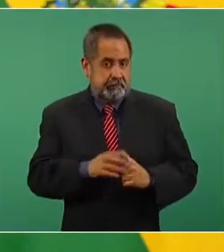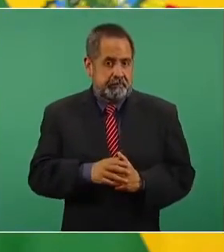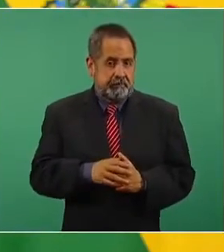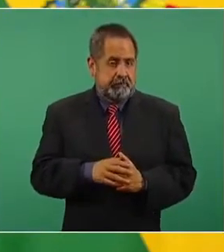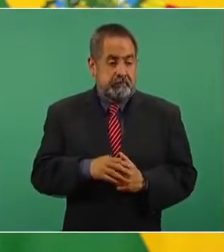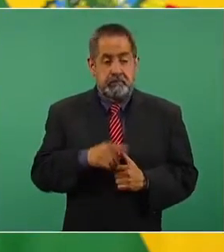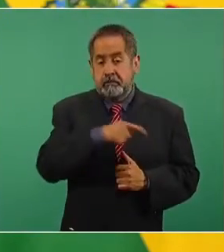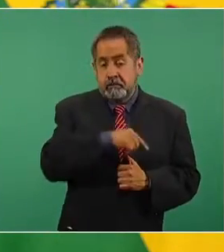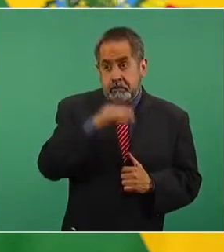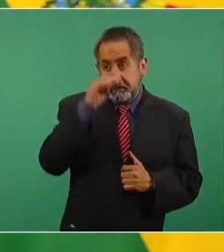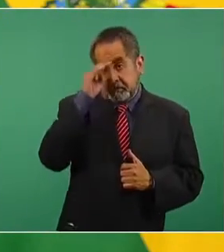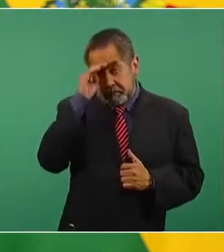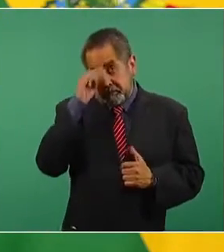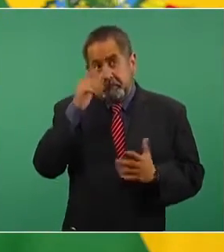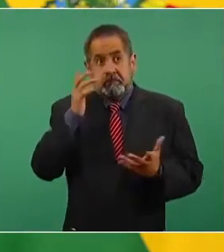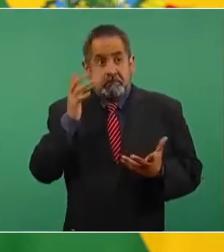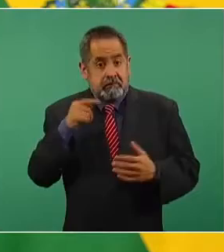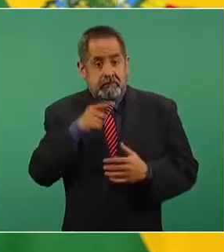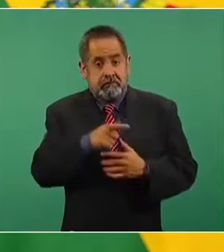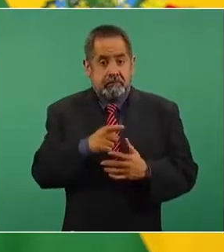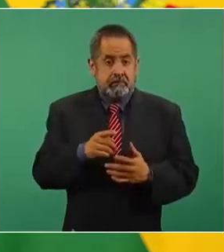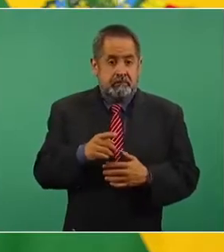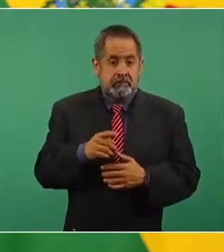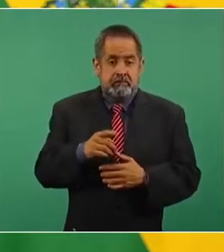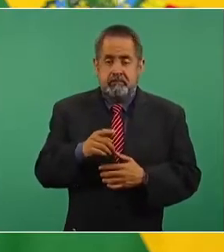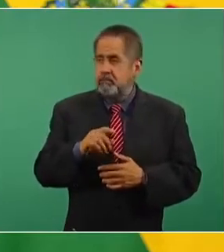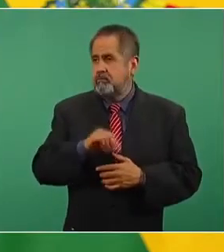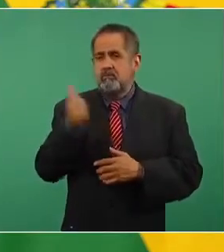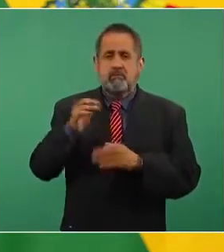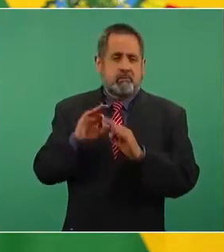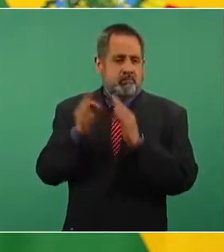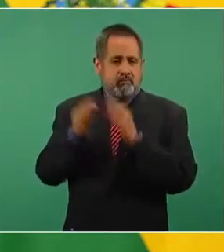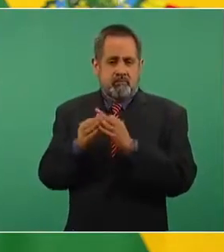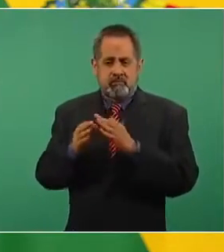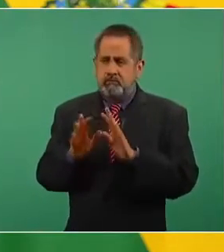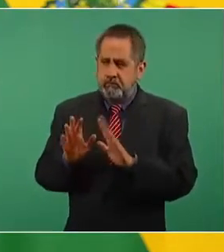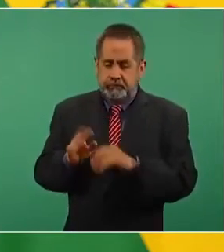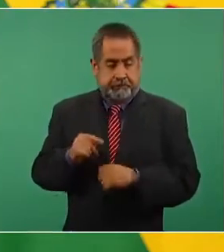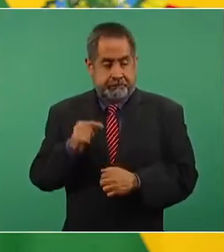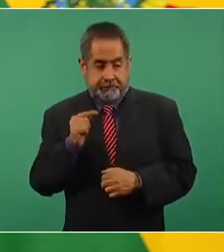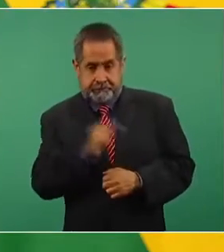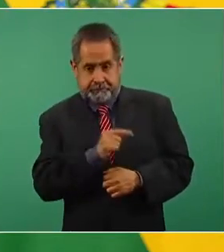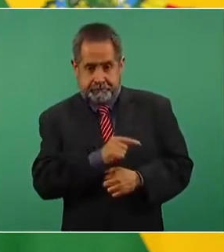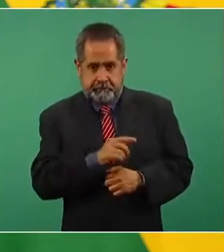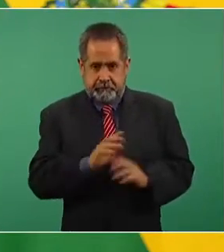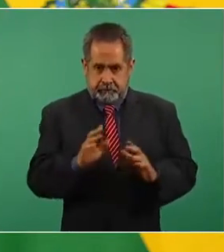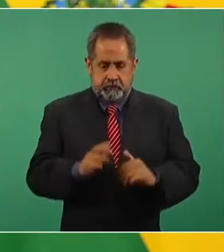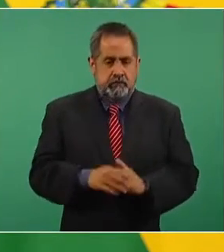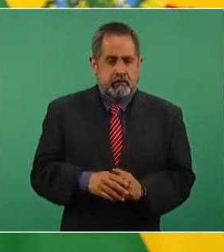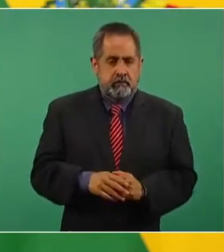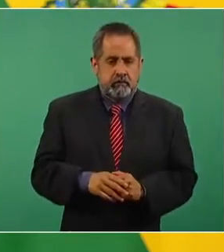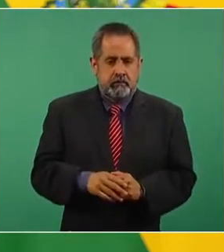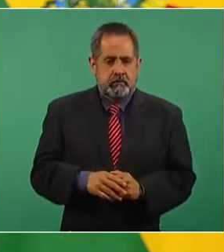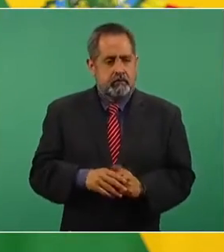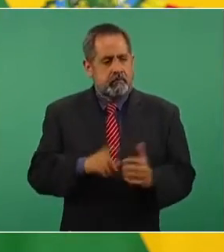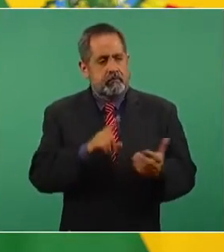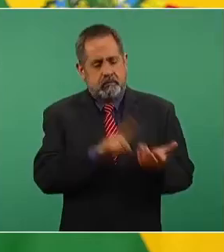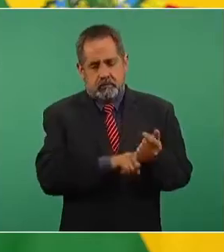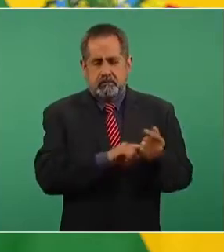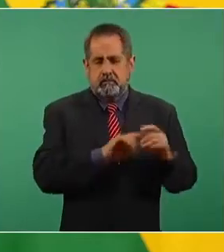creían de que era posible otra vía, eso de buena fe, porque también